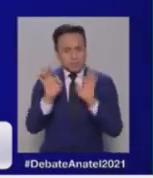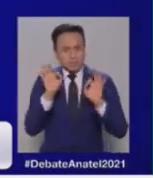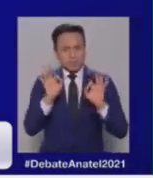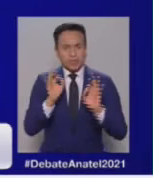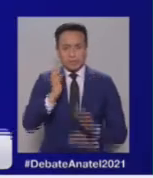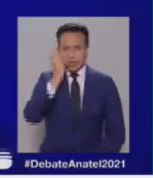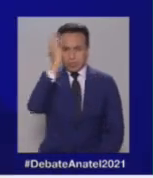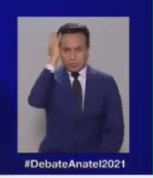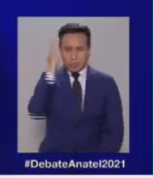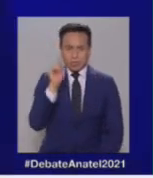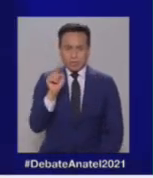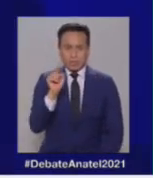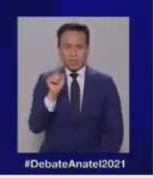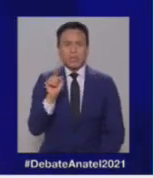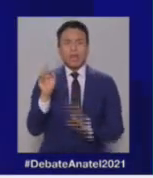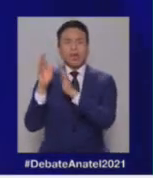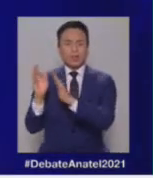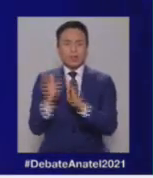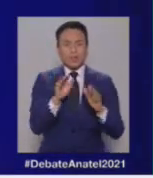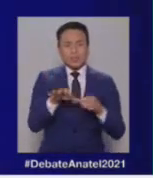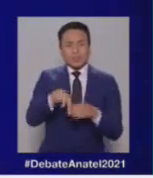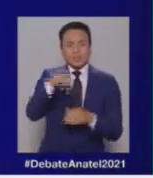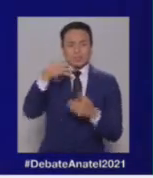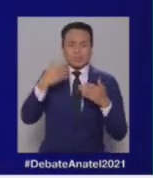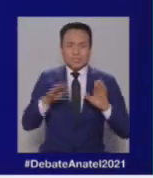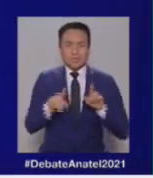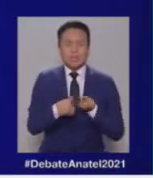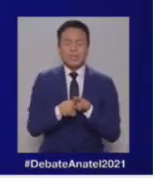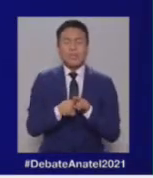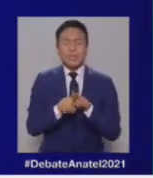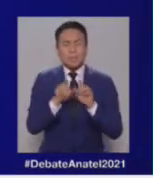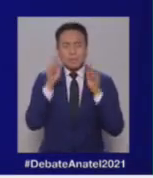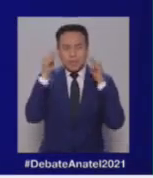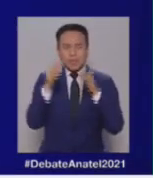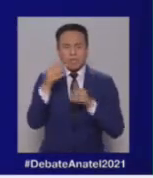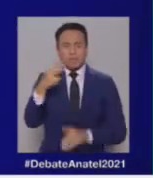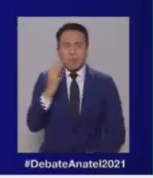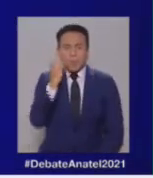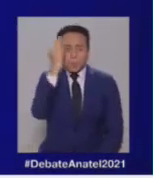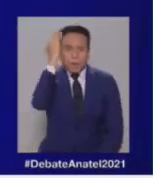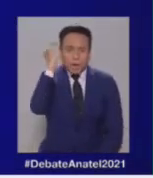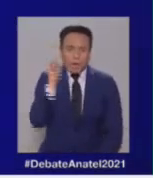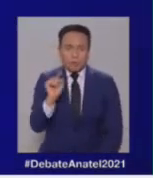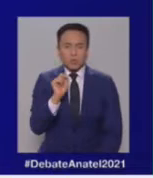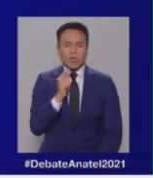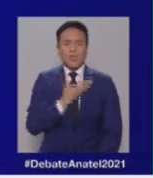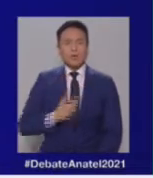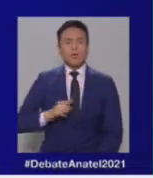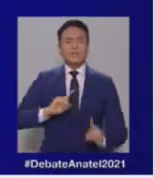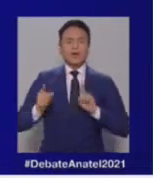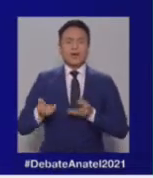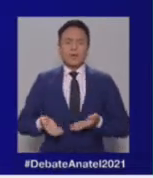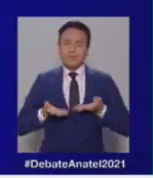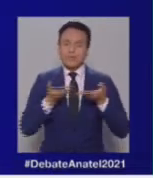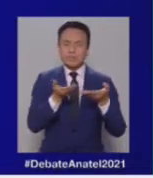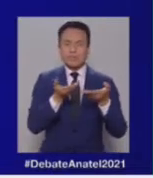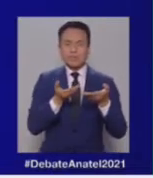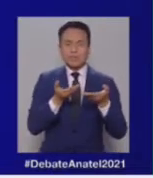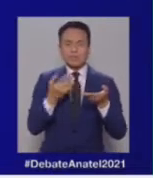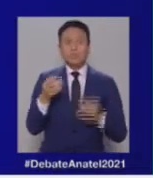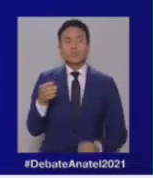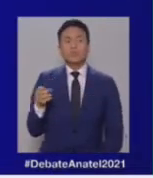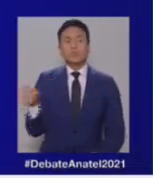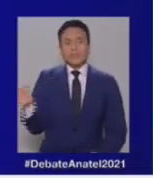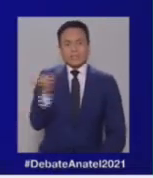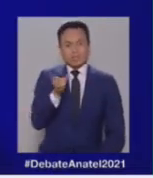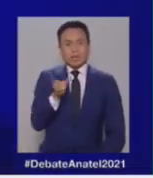modo, cada cual en lo suyo. Pero pudimos conocer el desempeño de Gabriel Boric, de José Antonio Kast, de Yasna Proboste, de Sebastián Sichel, de